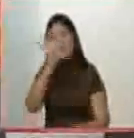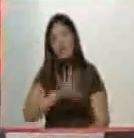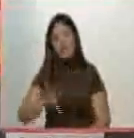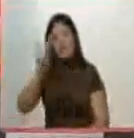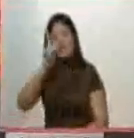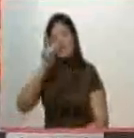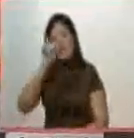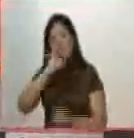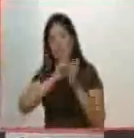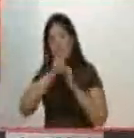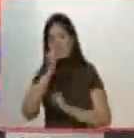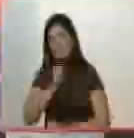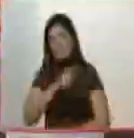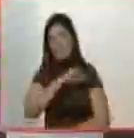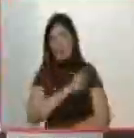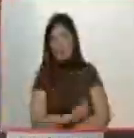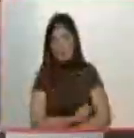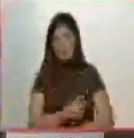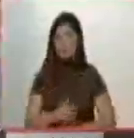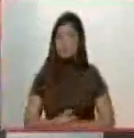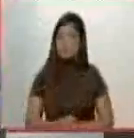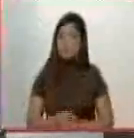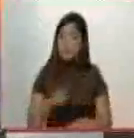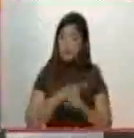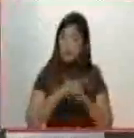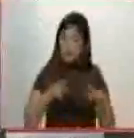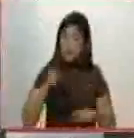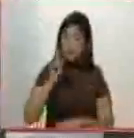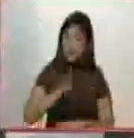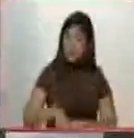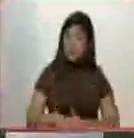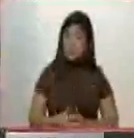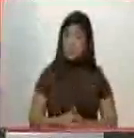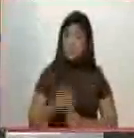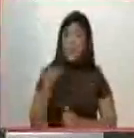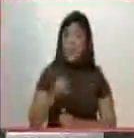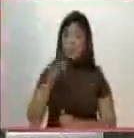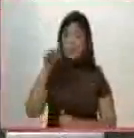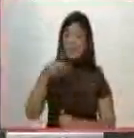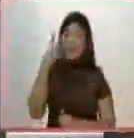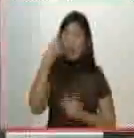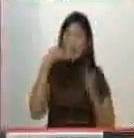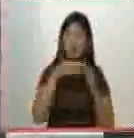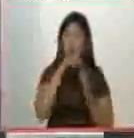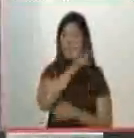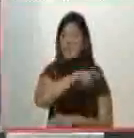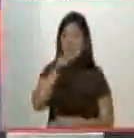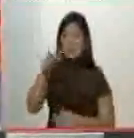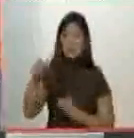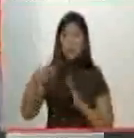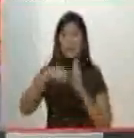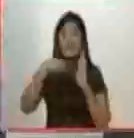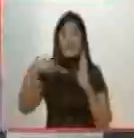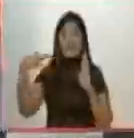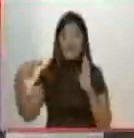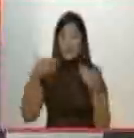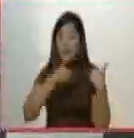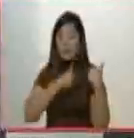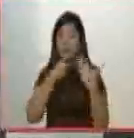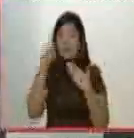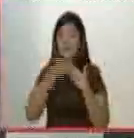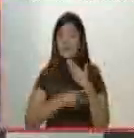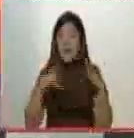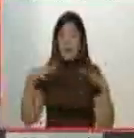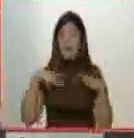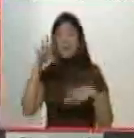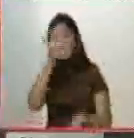deportiva. Pero también, presidente, bueno, tenemos aquí más de 4.000 recreadores y recreadoras que vienen de todo